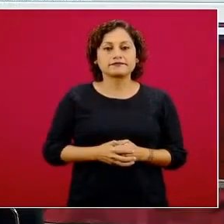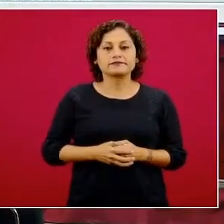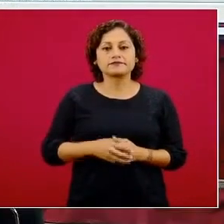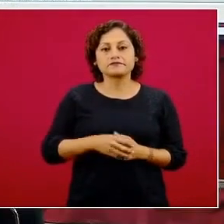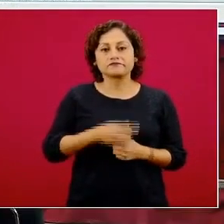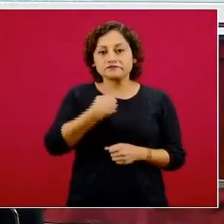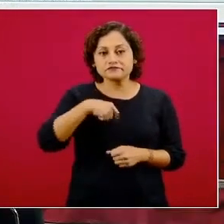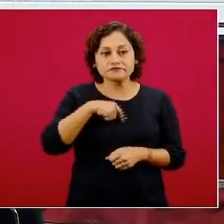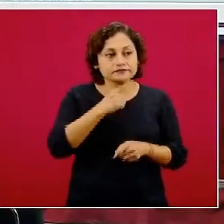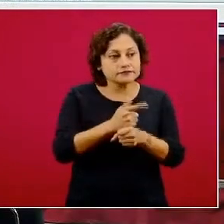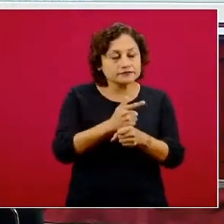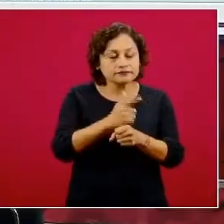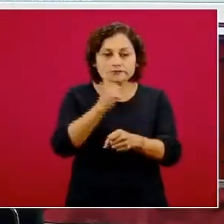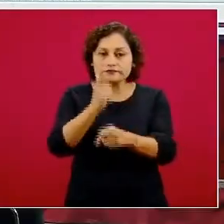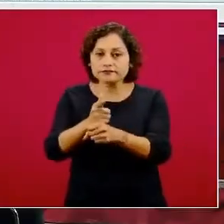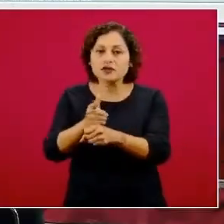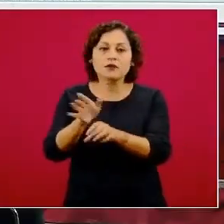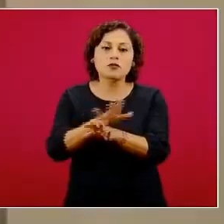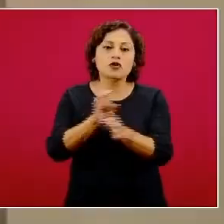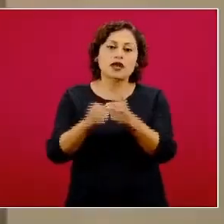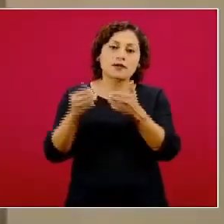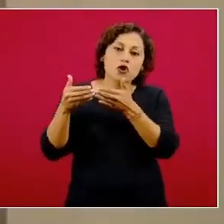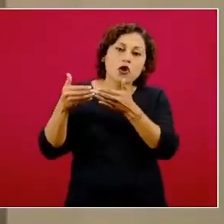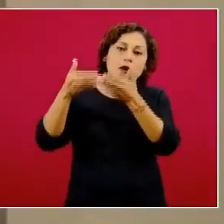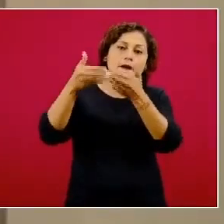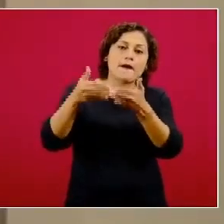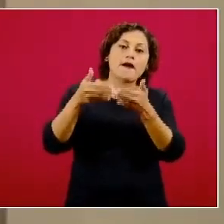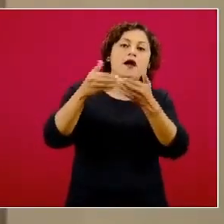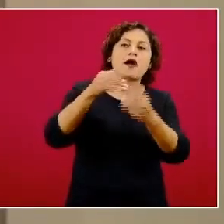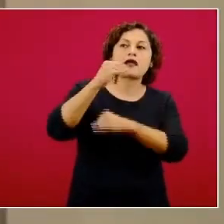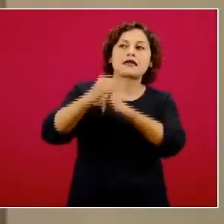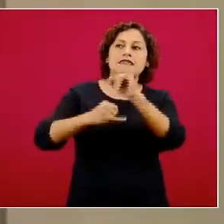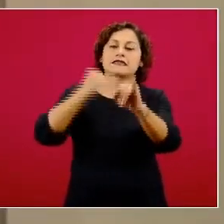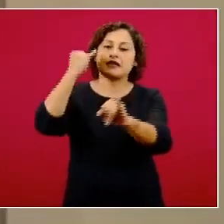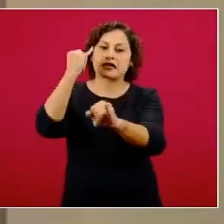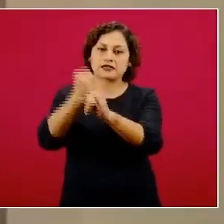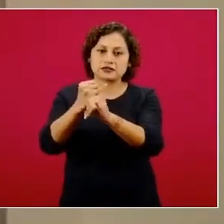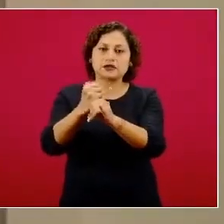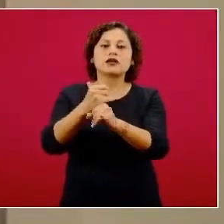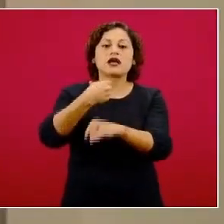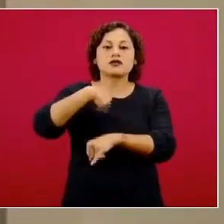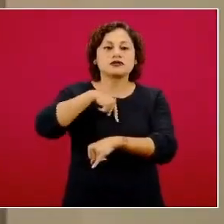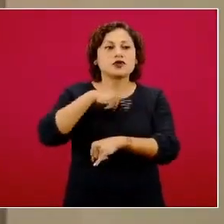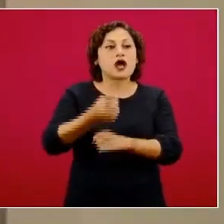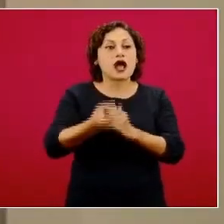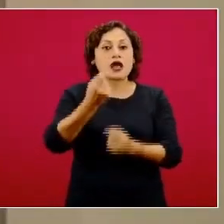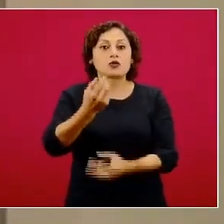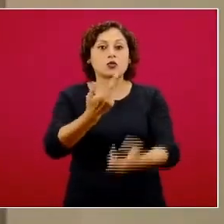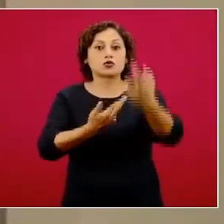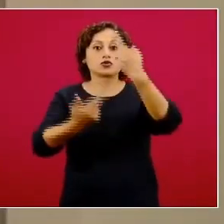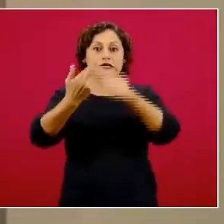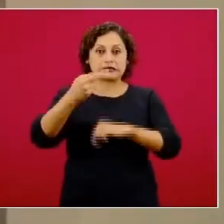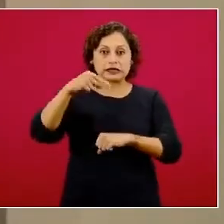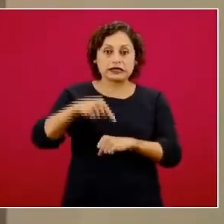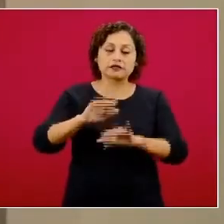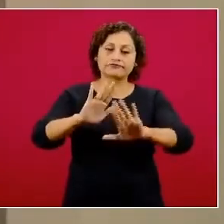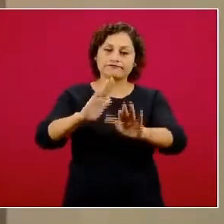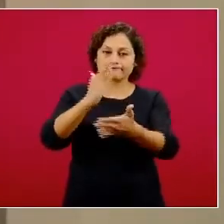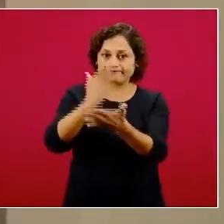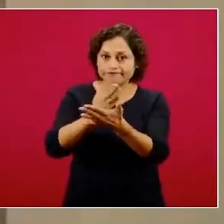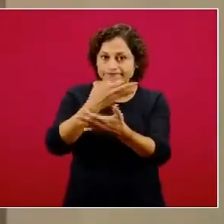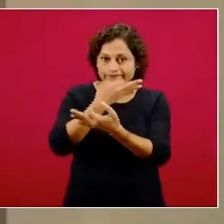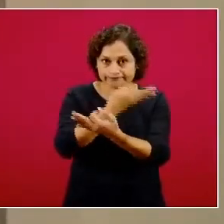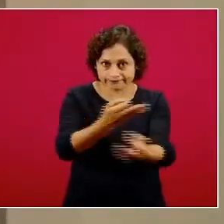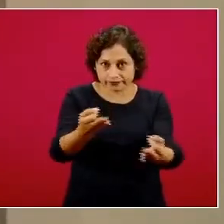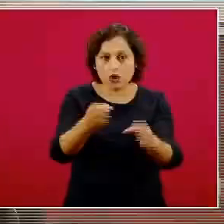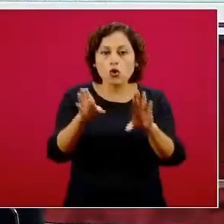tipo de avisos en cruceros internacionales en donde teníamos también retorno de algunos connacionales o de personas